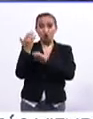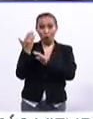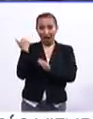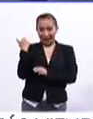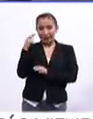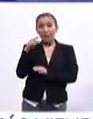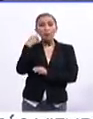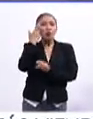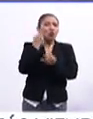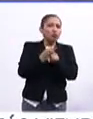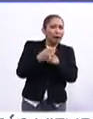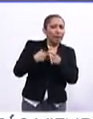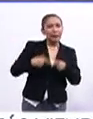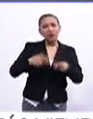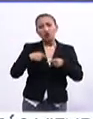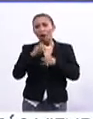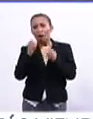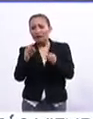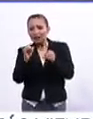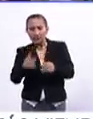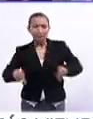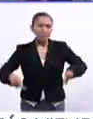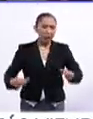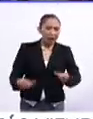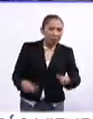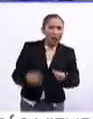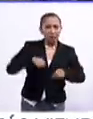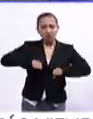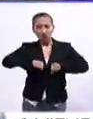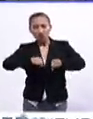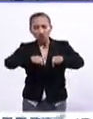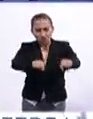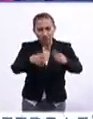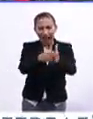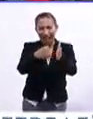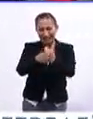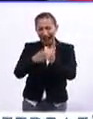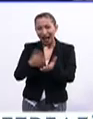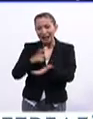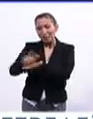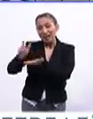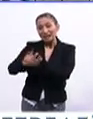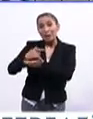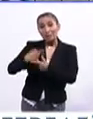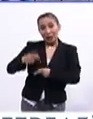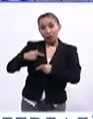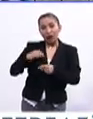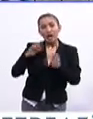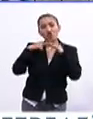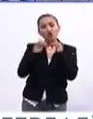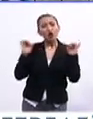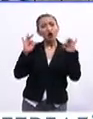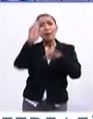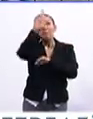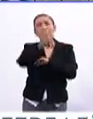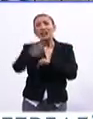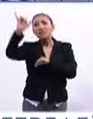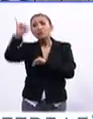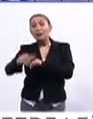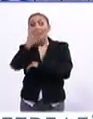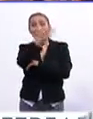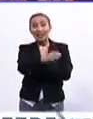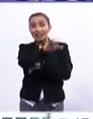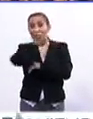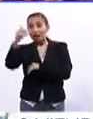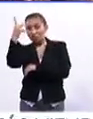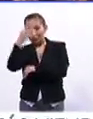pasado, voluntarios, oficinistas, vendedores, diableros, personal de limpieza y clientes se reunieron todos los martes y jueves de 10 a